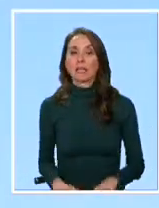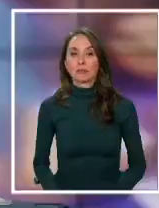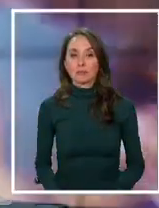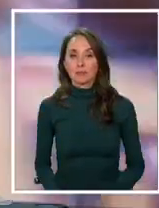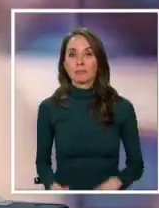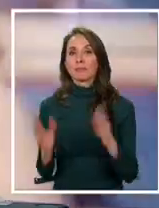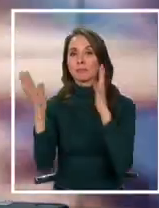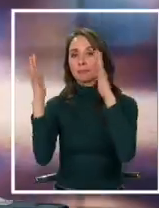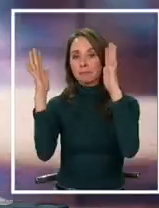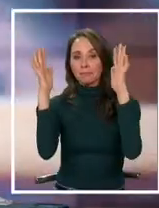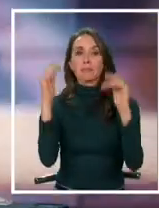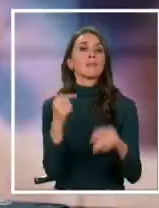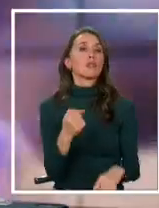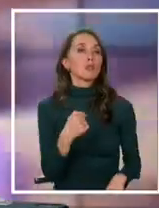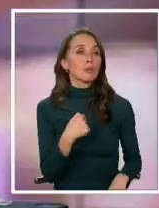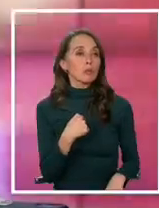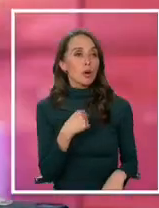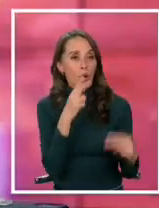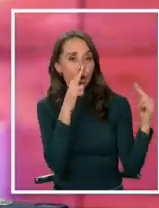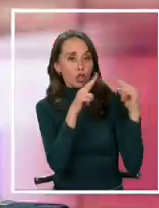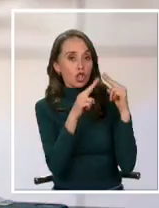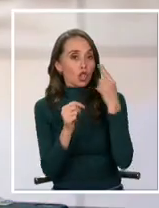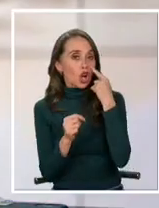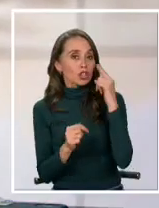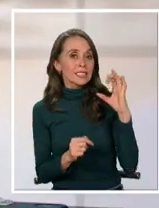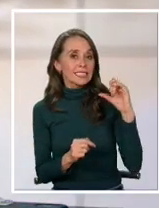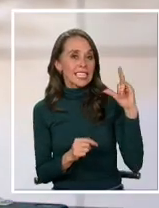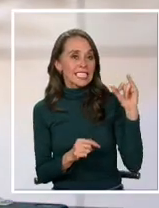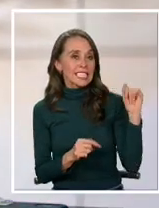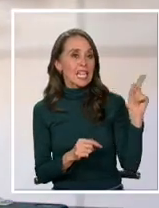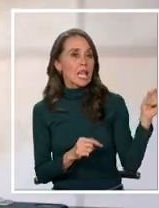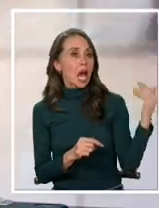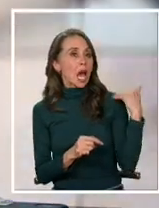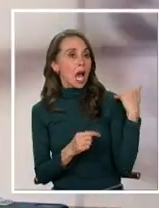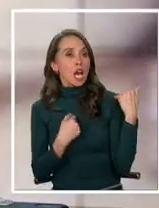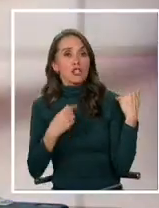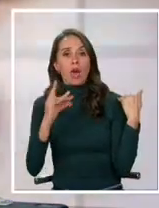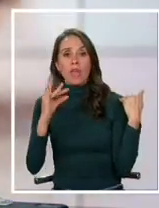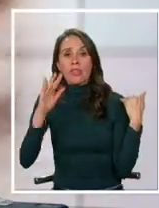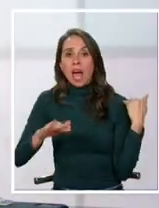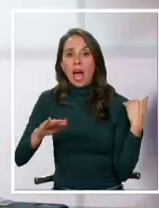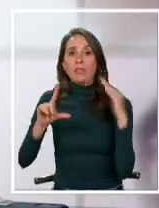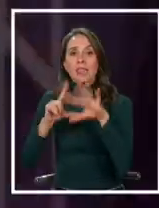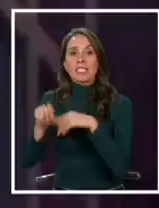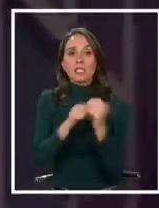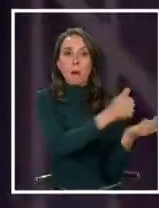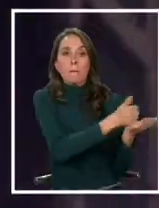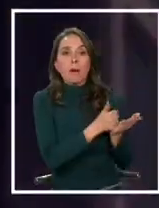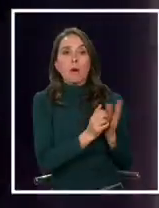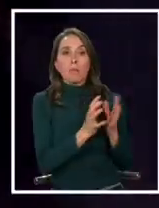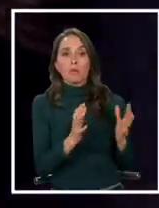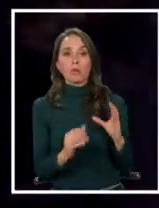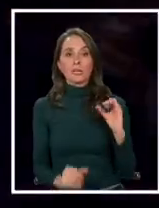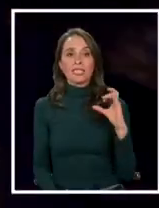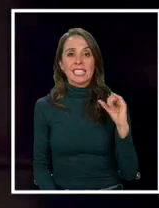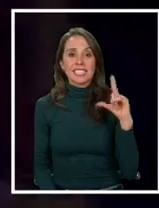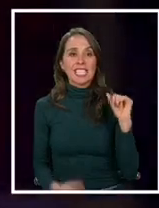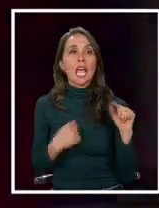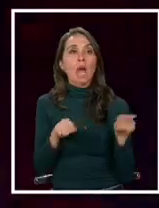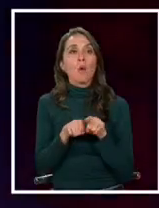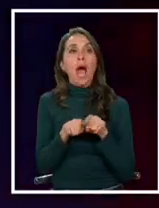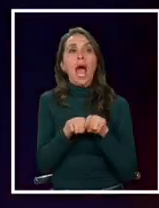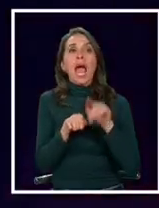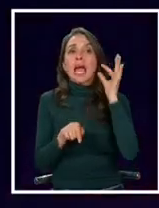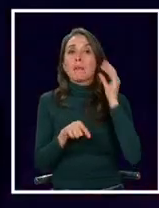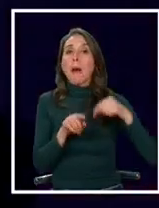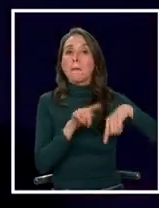90690 me tocó no solamente conocer a Cecilia sino que cilia me ayudó mucho yo era muy chica tenía 17 años y Cecilia fue como mi hermana